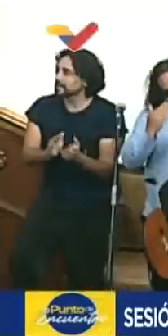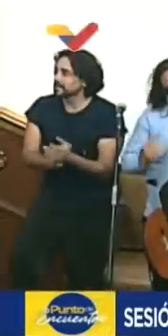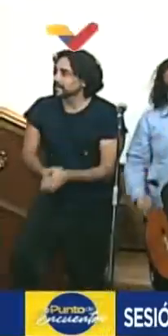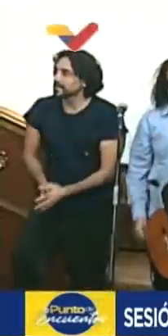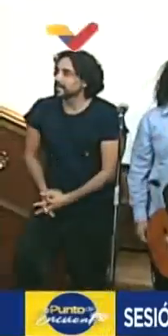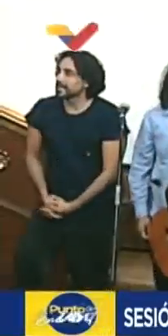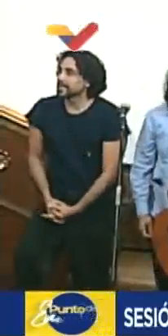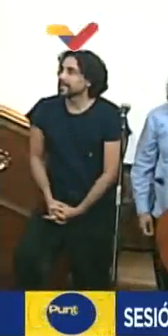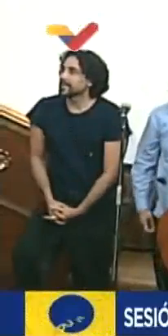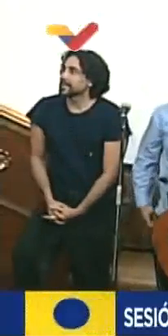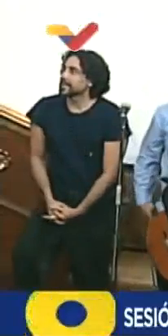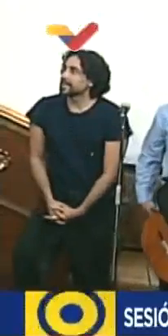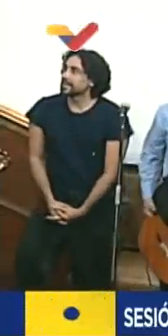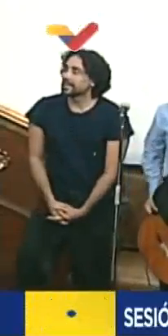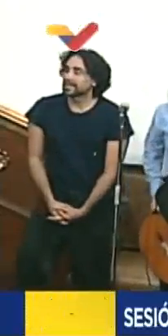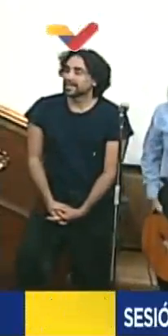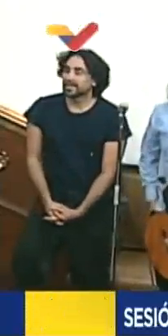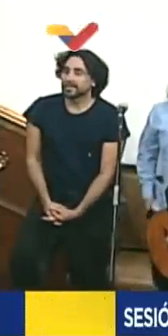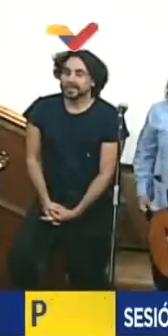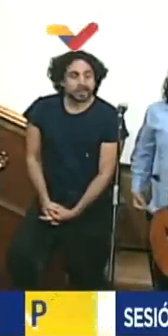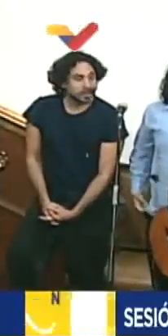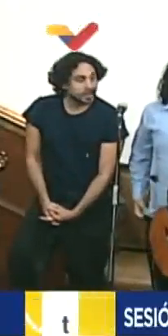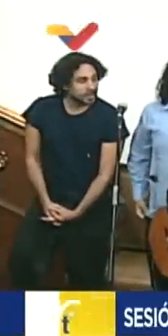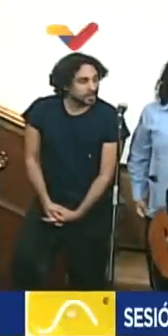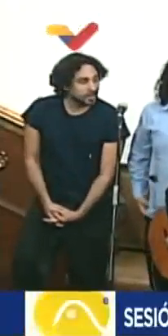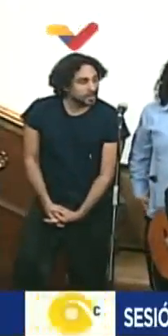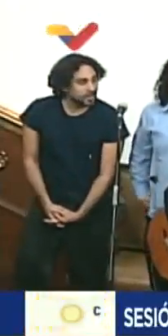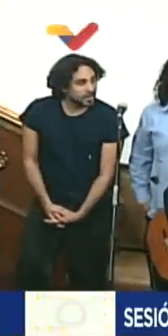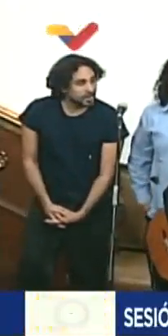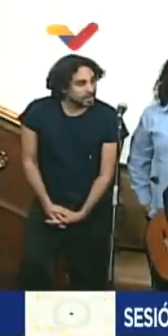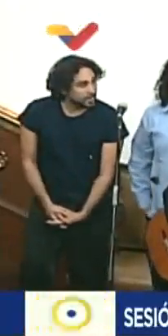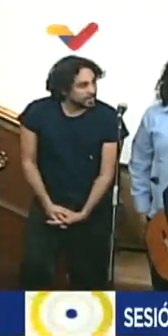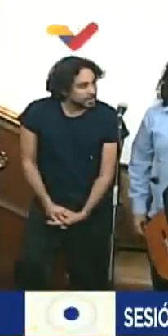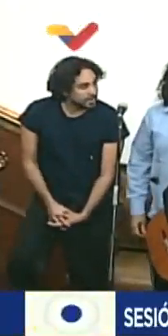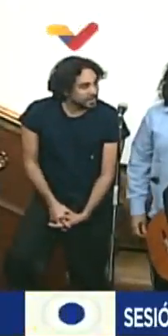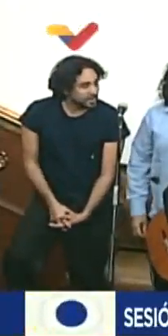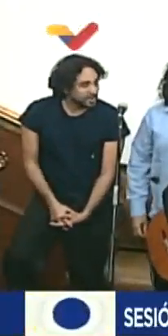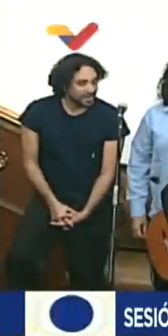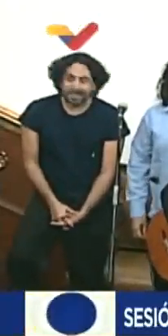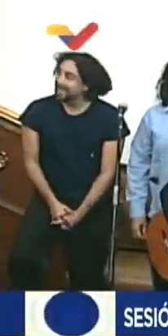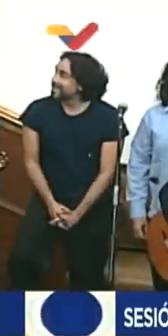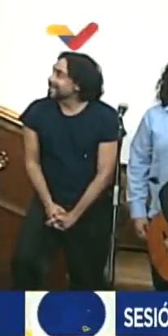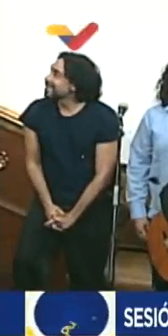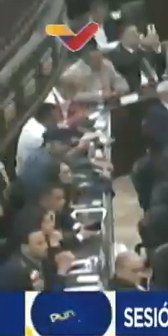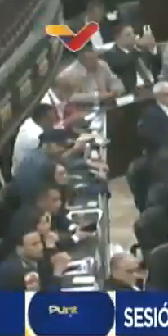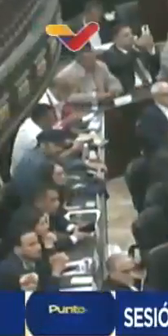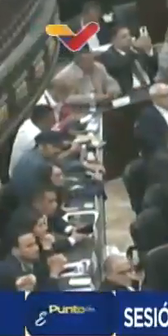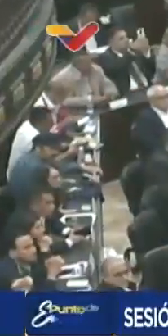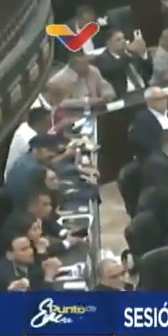gordo, diputado por el Estado Lara, el ex gordo Bermúdez.